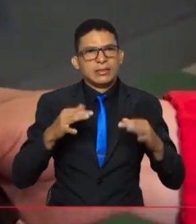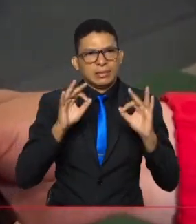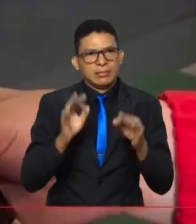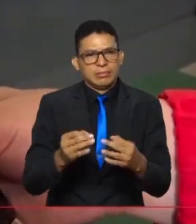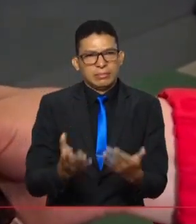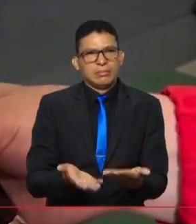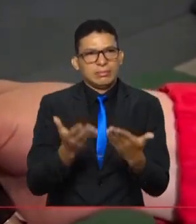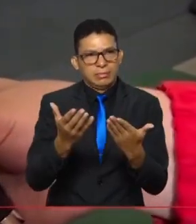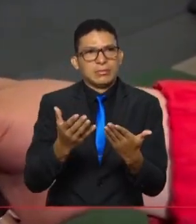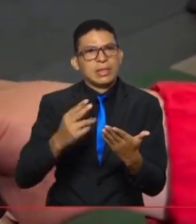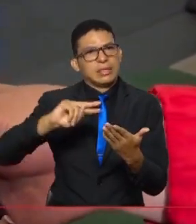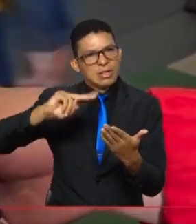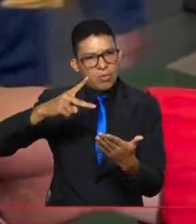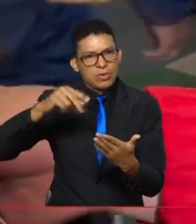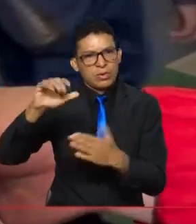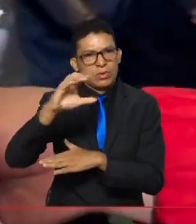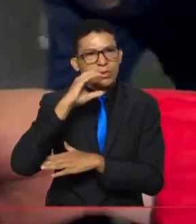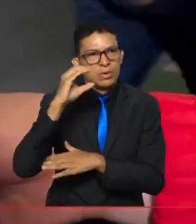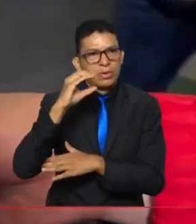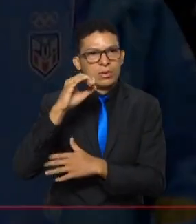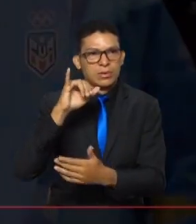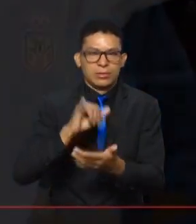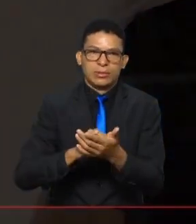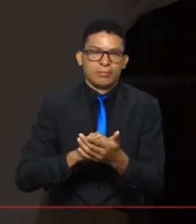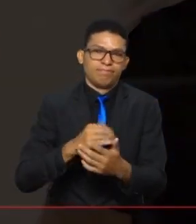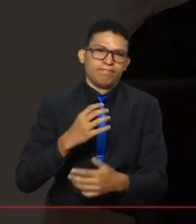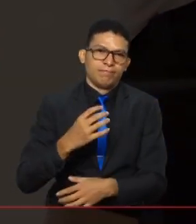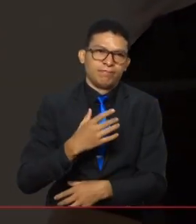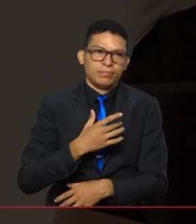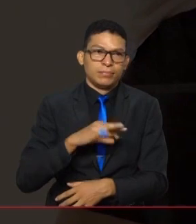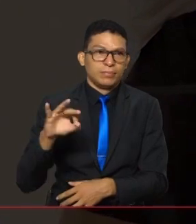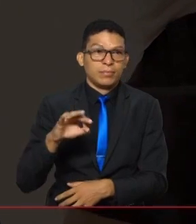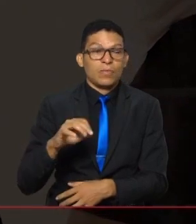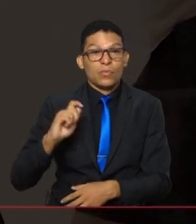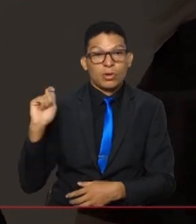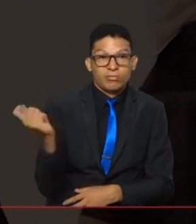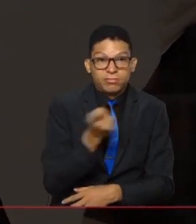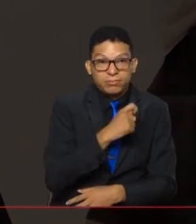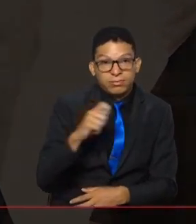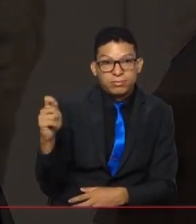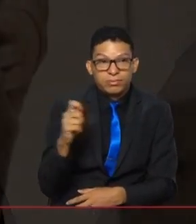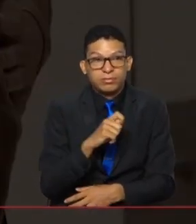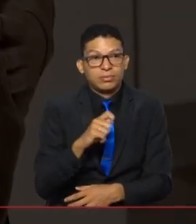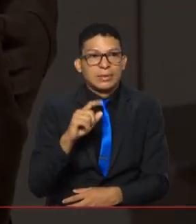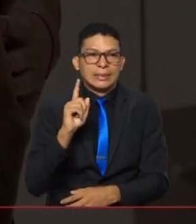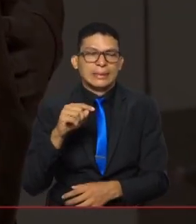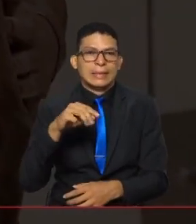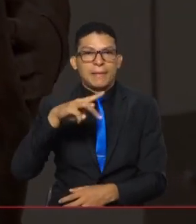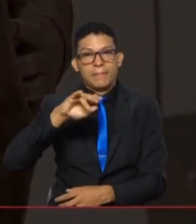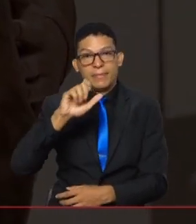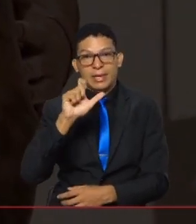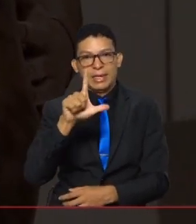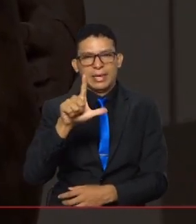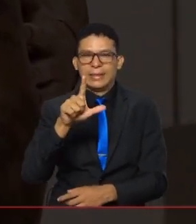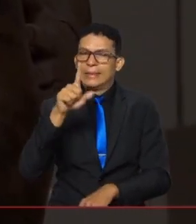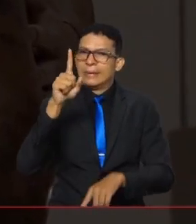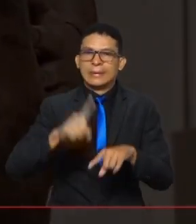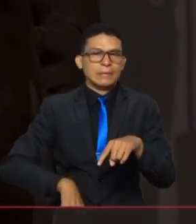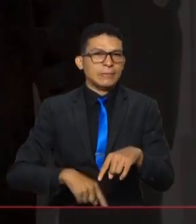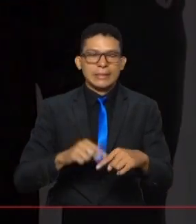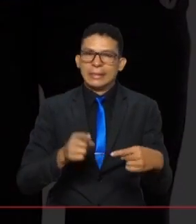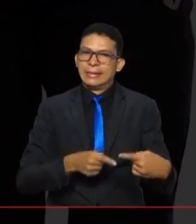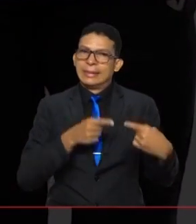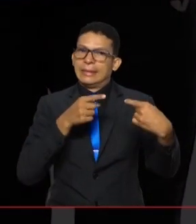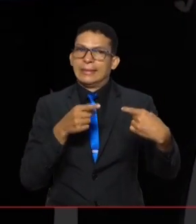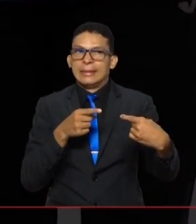Colombia Pero porque no sea más preciada como la de oro el escasa Miguel Ángel Rodríguez no pudo vencer en la final al peruano